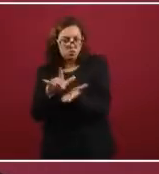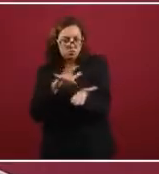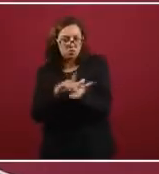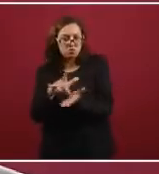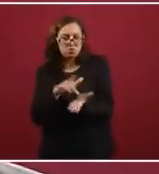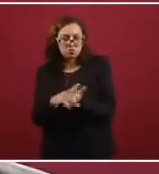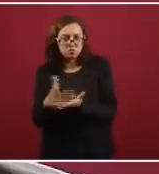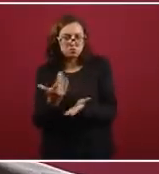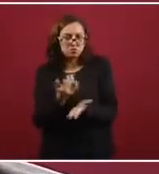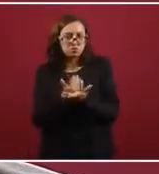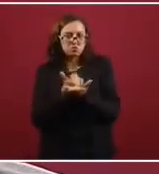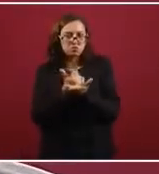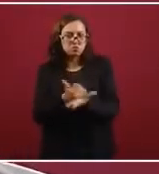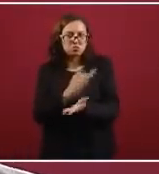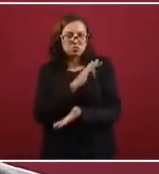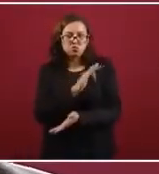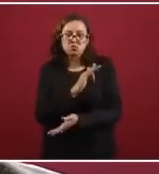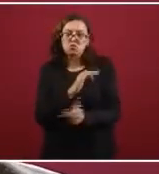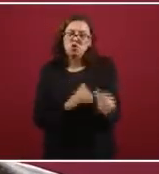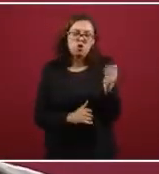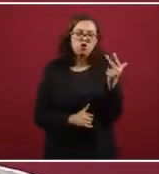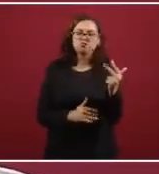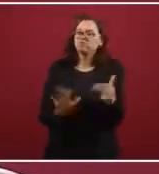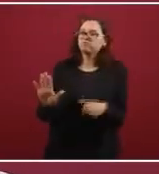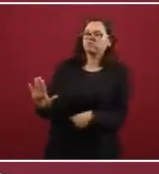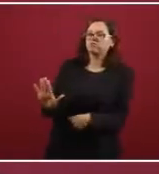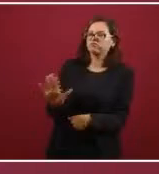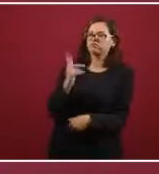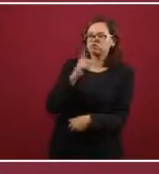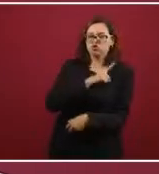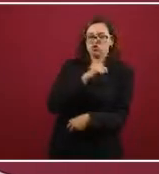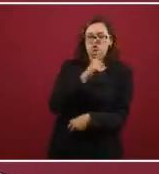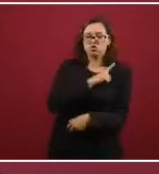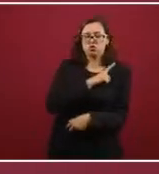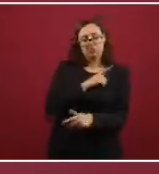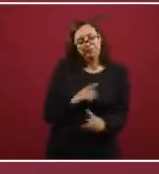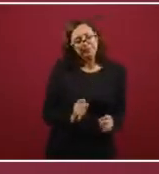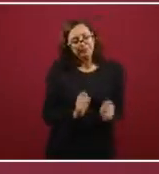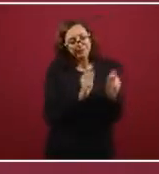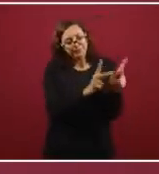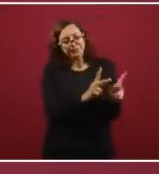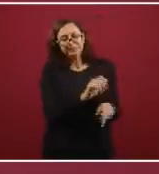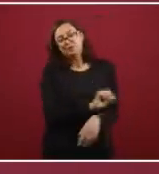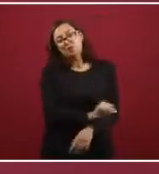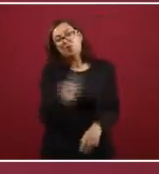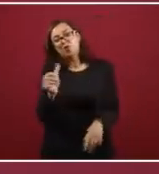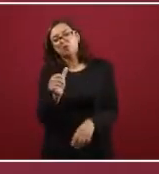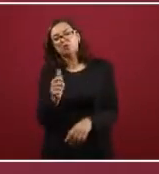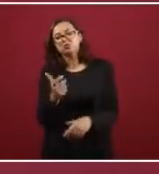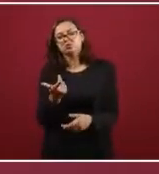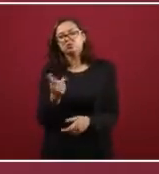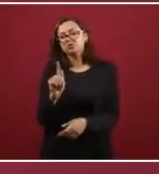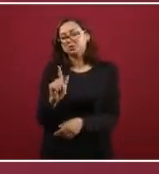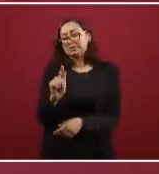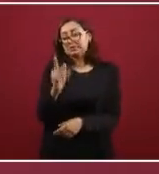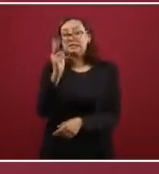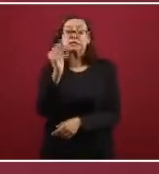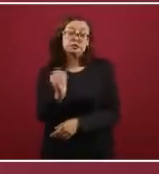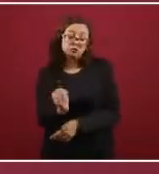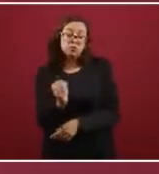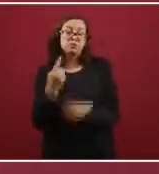iban a hacer su propio camino. Los demás sí aceptaron, más o menos